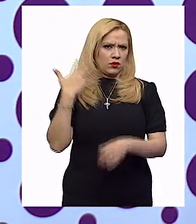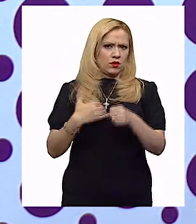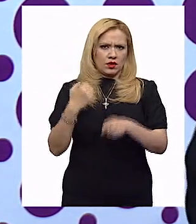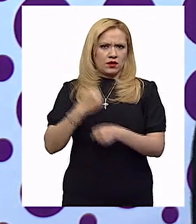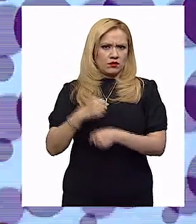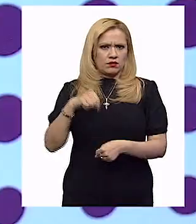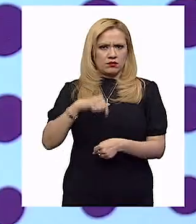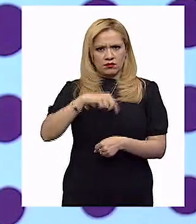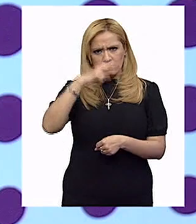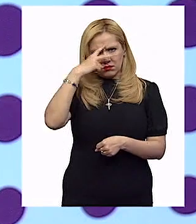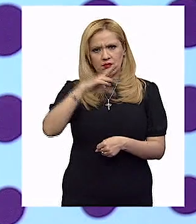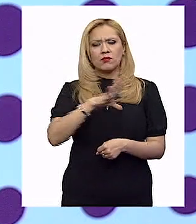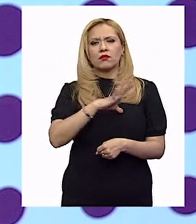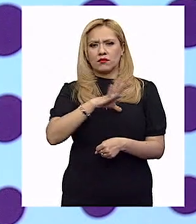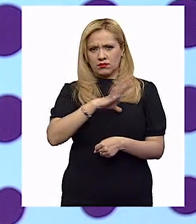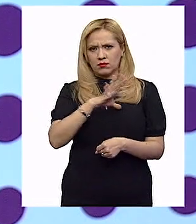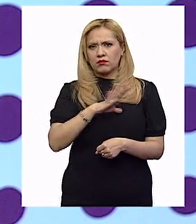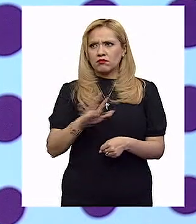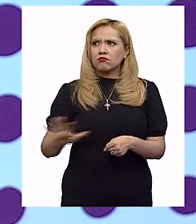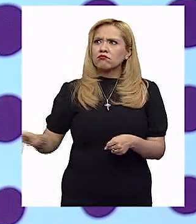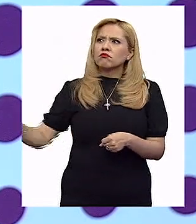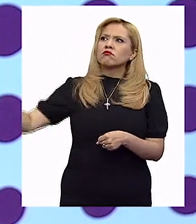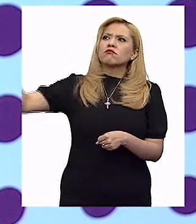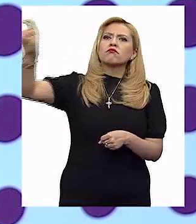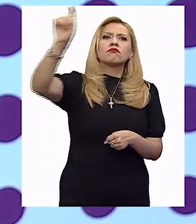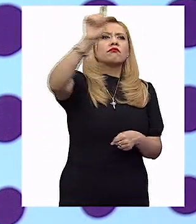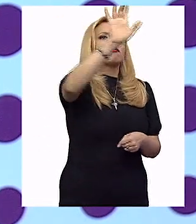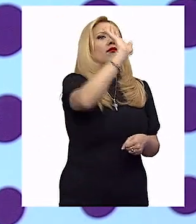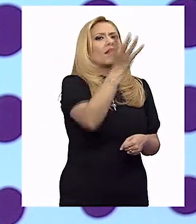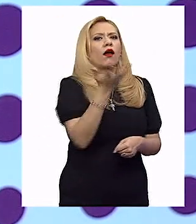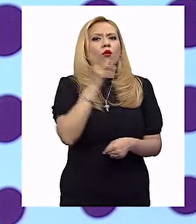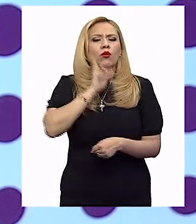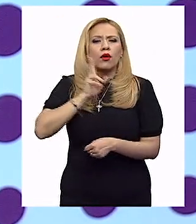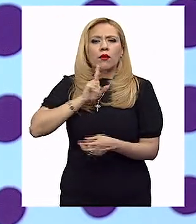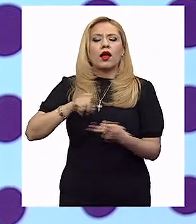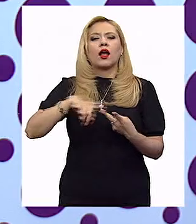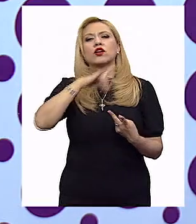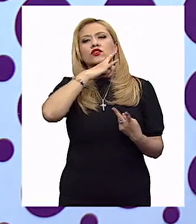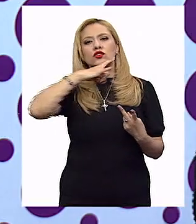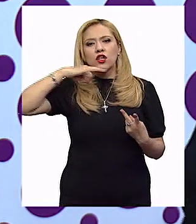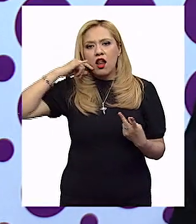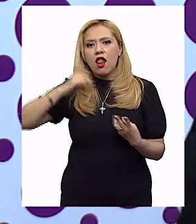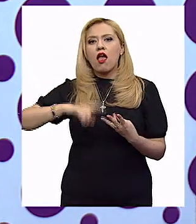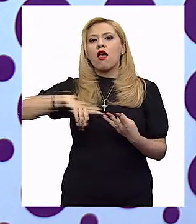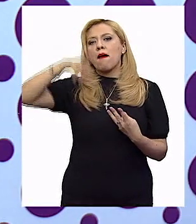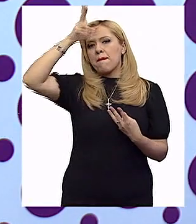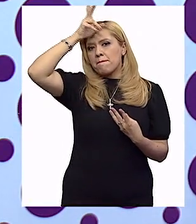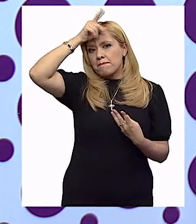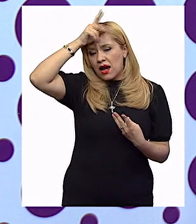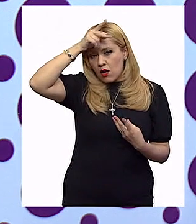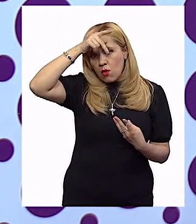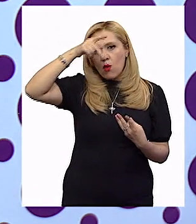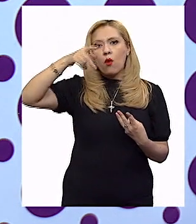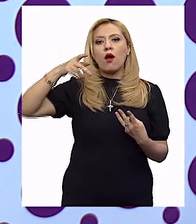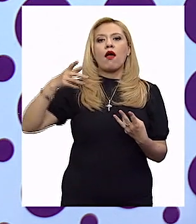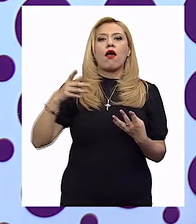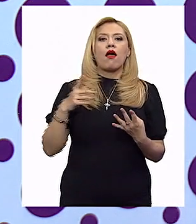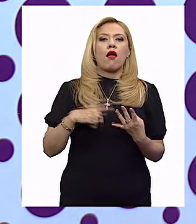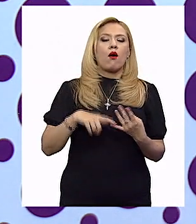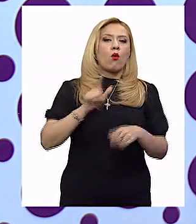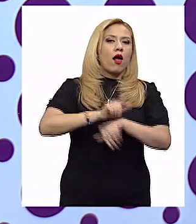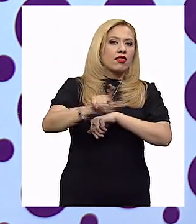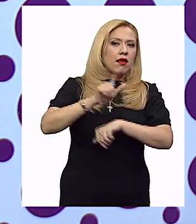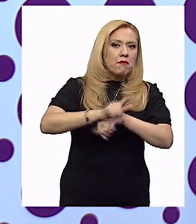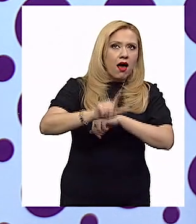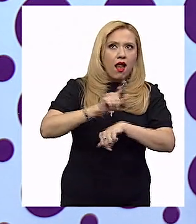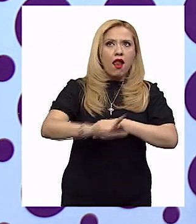Leaks, hay experiencias en toda la región, hay experiencias en Chile, hay experiencias en Perú y bueno, y en Guatemala